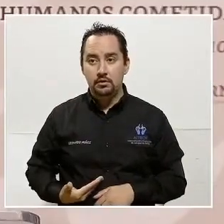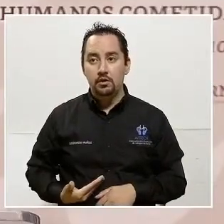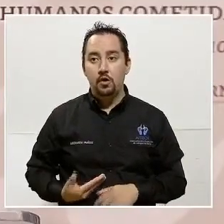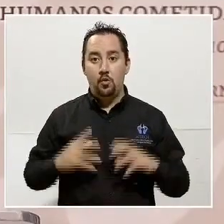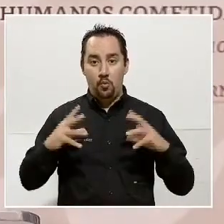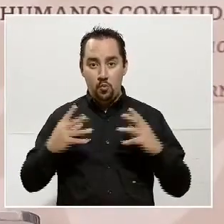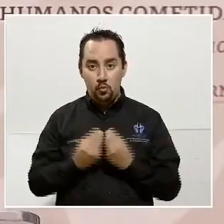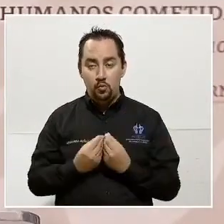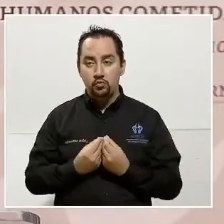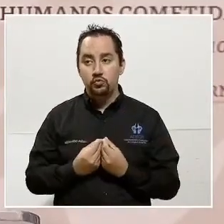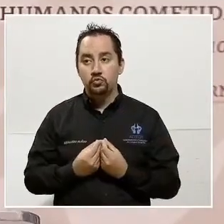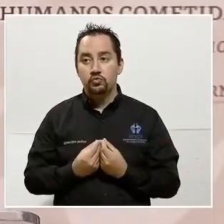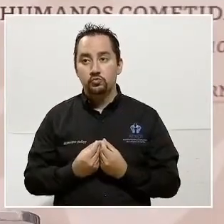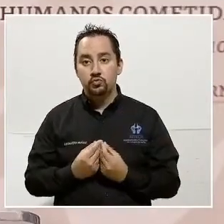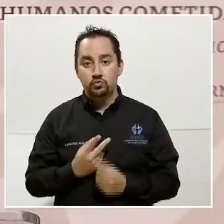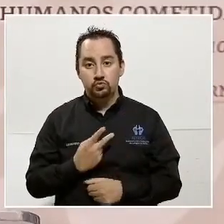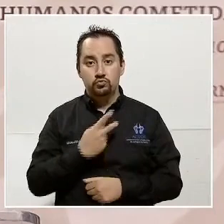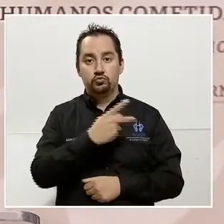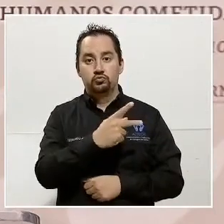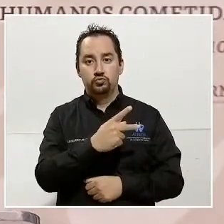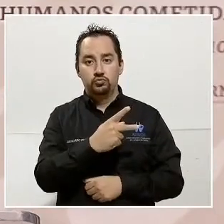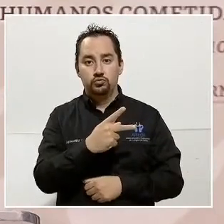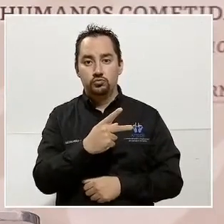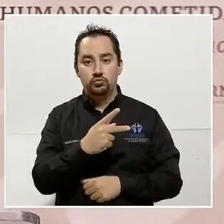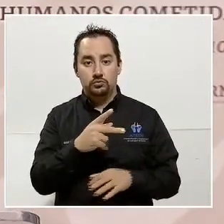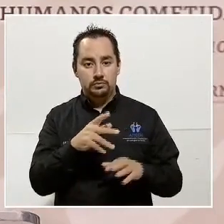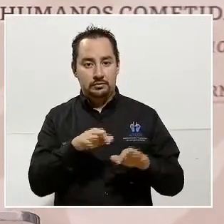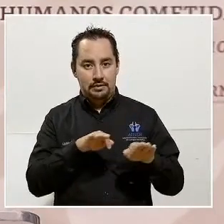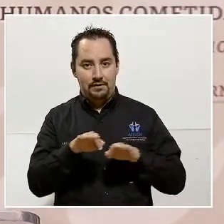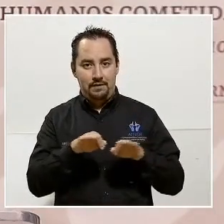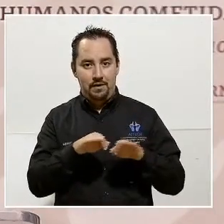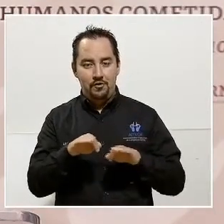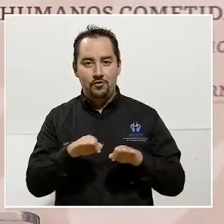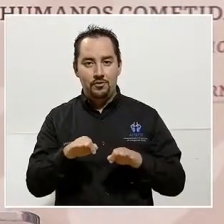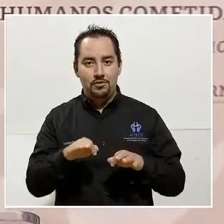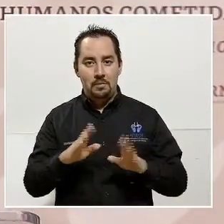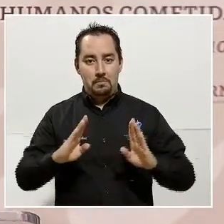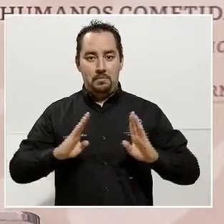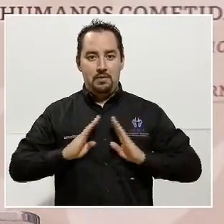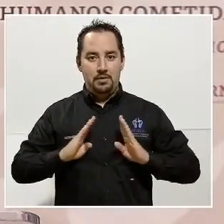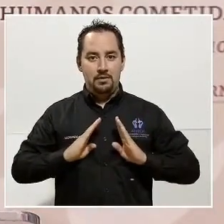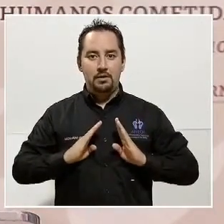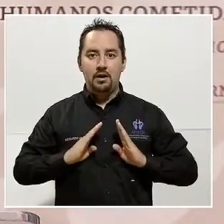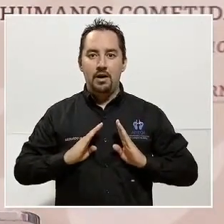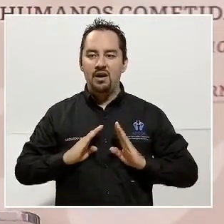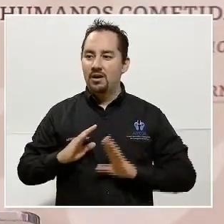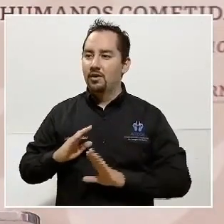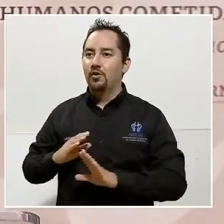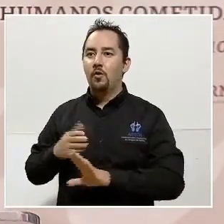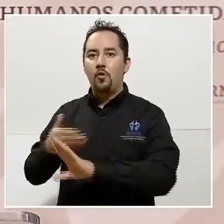con su funcionariado civil y militar, violaron el Estado de Derecho